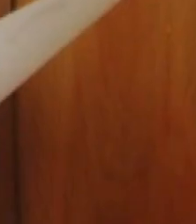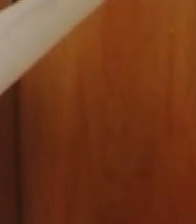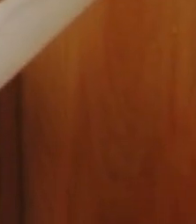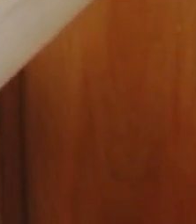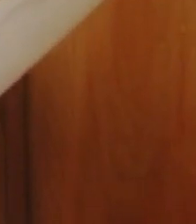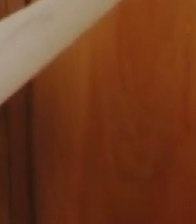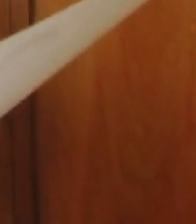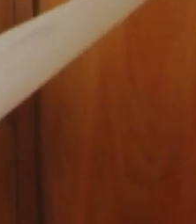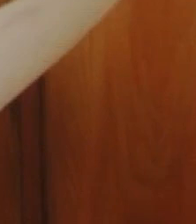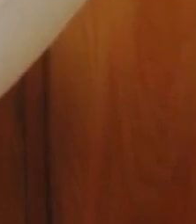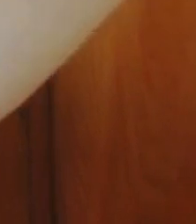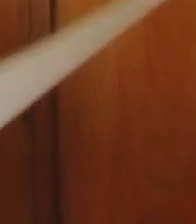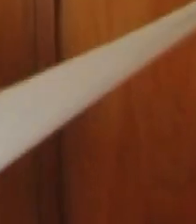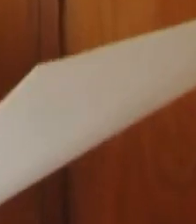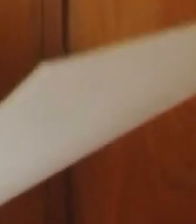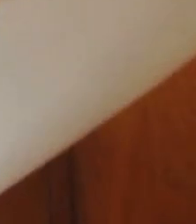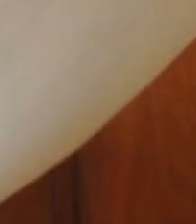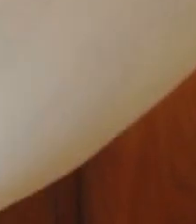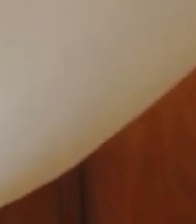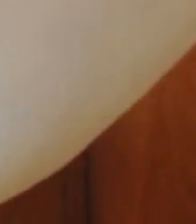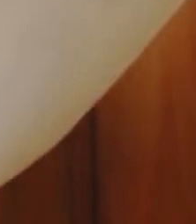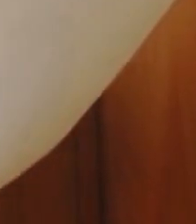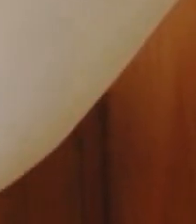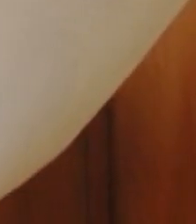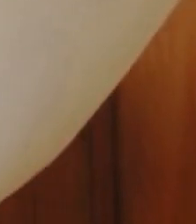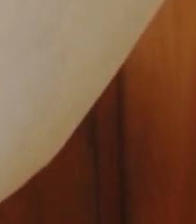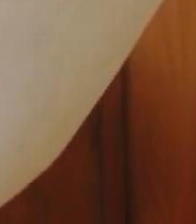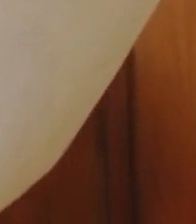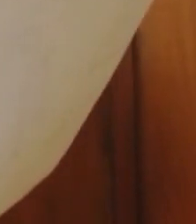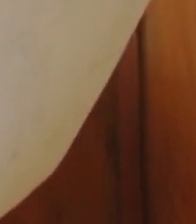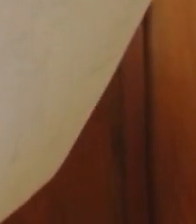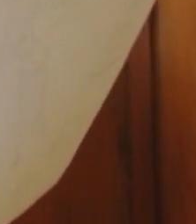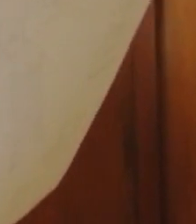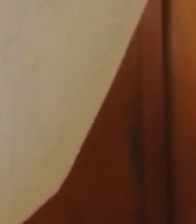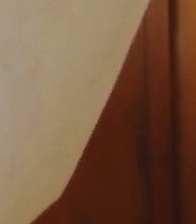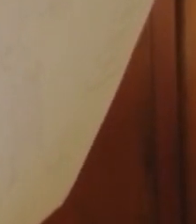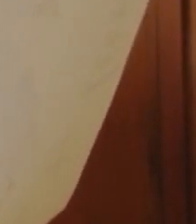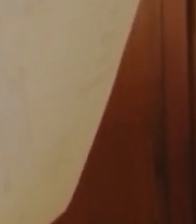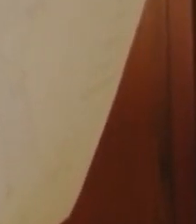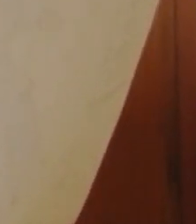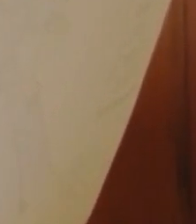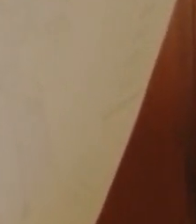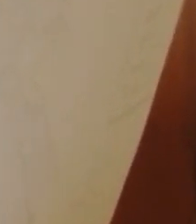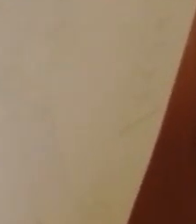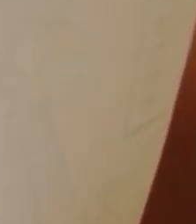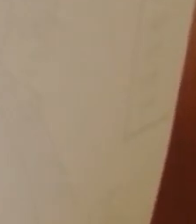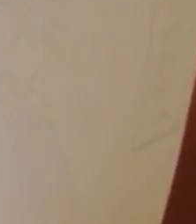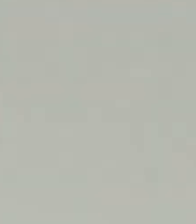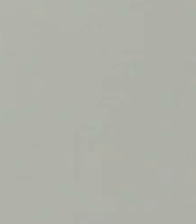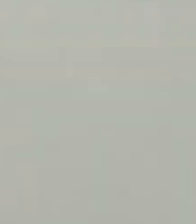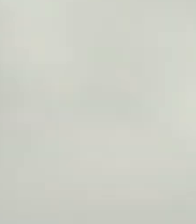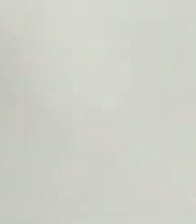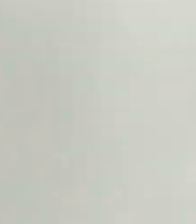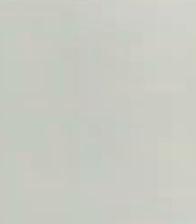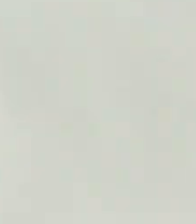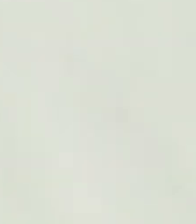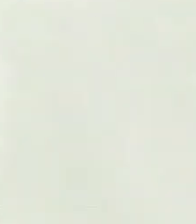República. Esta joven que ven aquí es la protagonista de nuestra historia. Su nombre es Fuku Koimai.